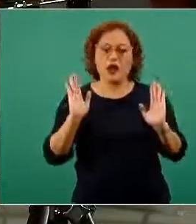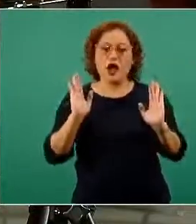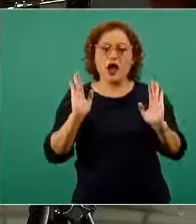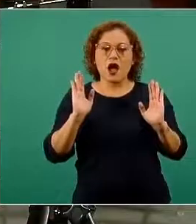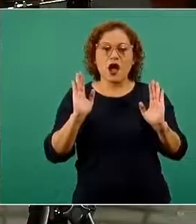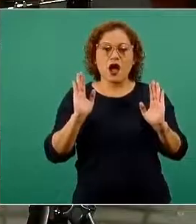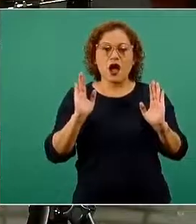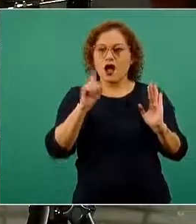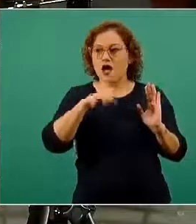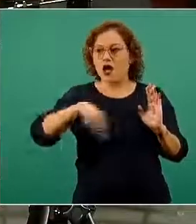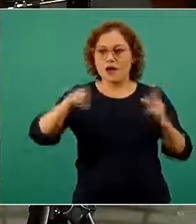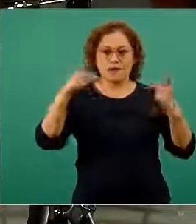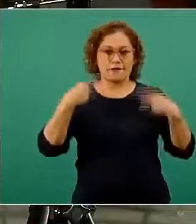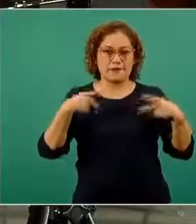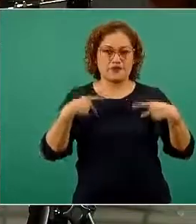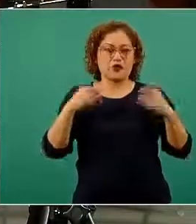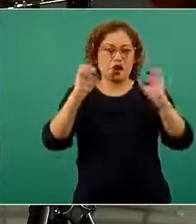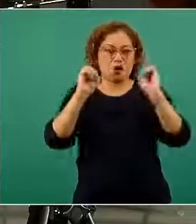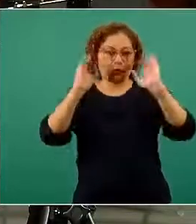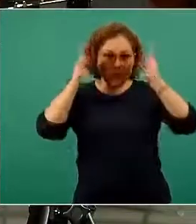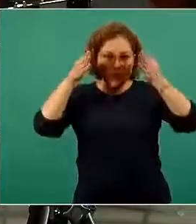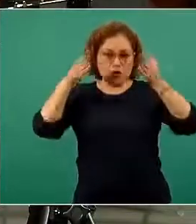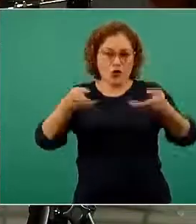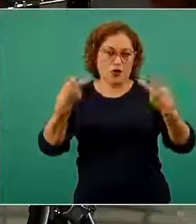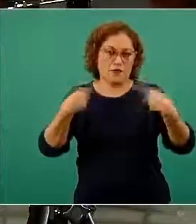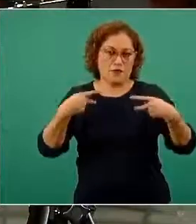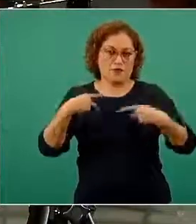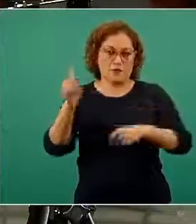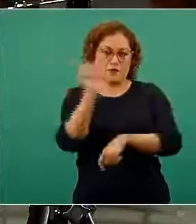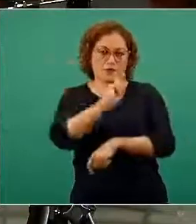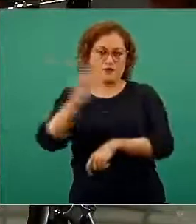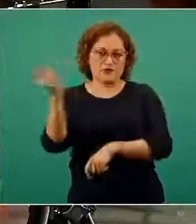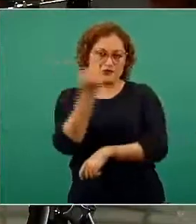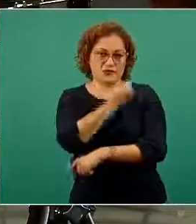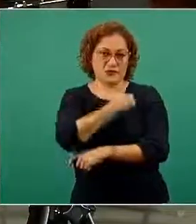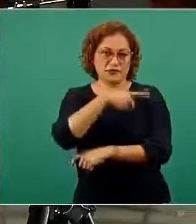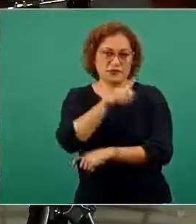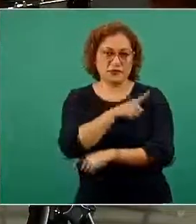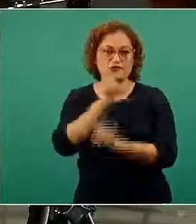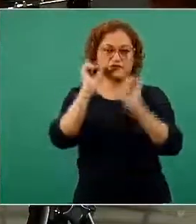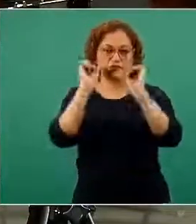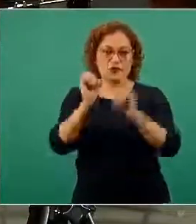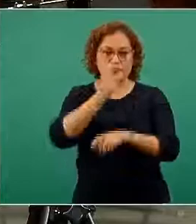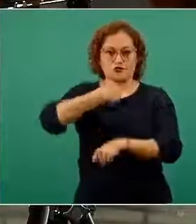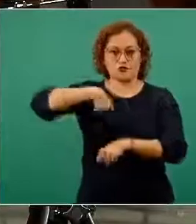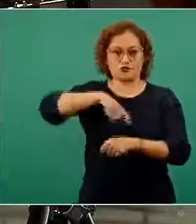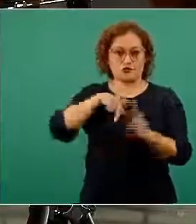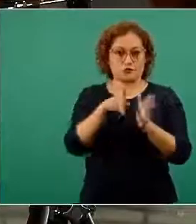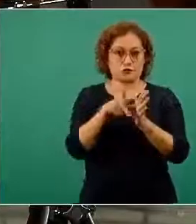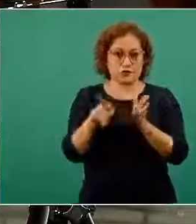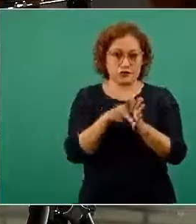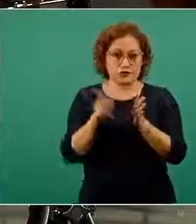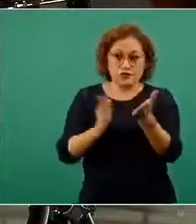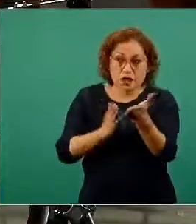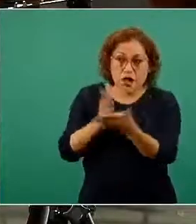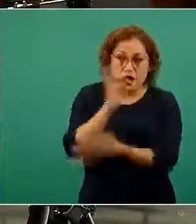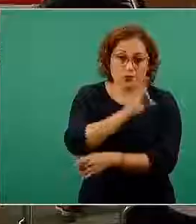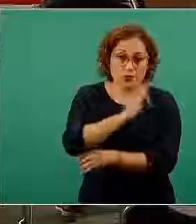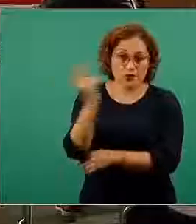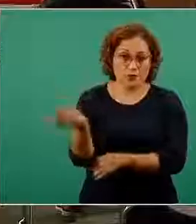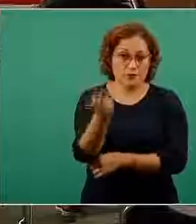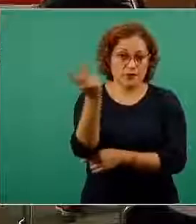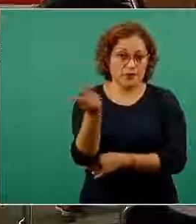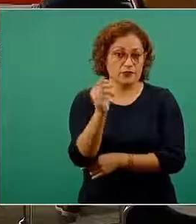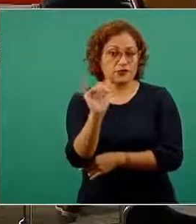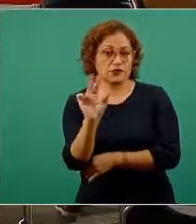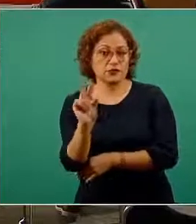sesión para profesionales de la salud, o también los periodistas, como periodistas, pudiéramos tener acceso para poderle hacer preguntas? ¿Cómo